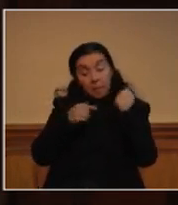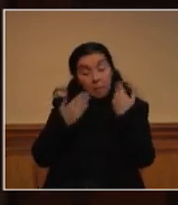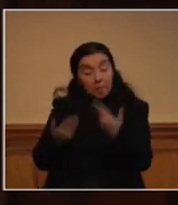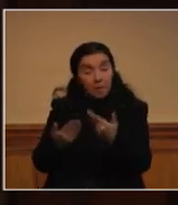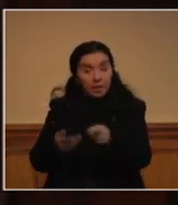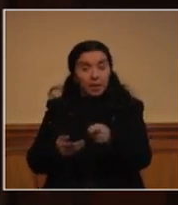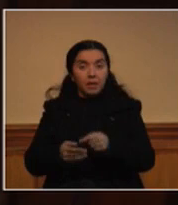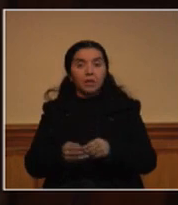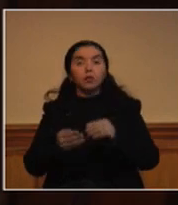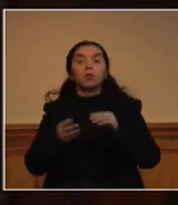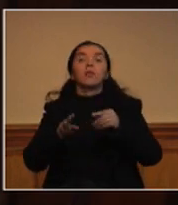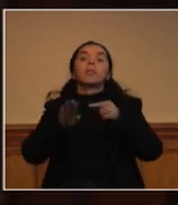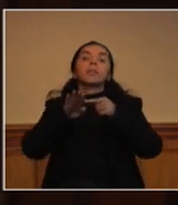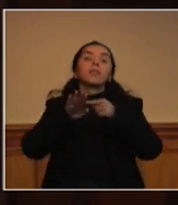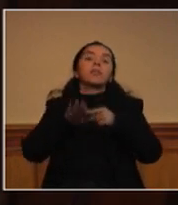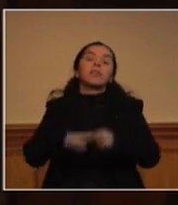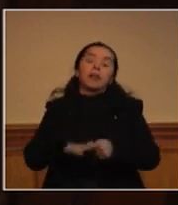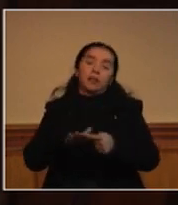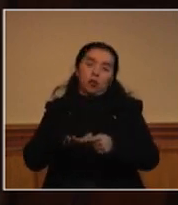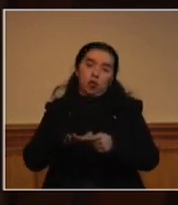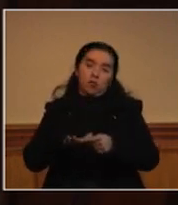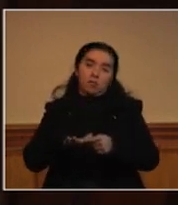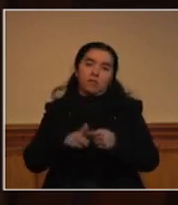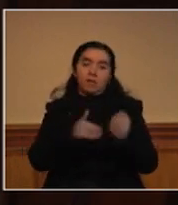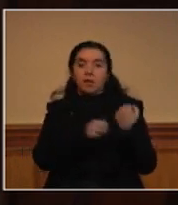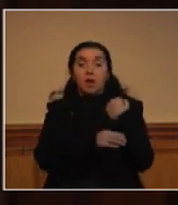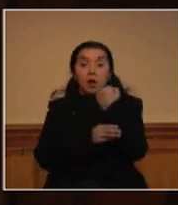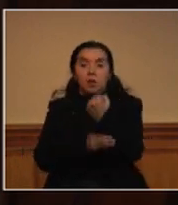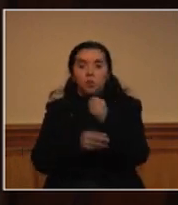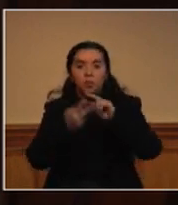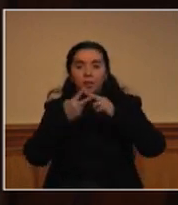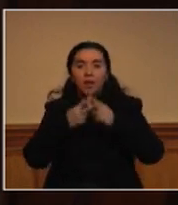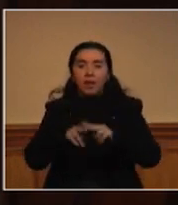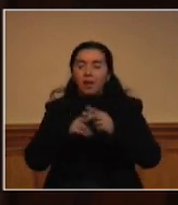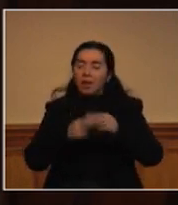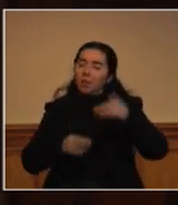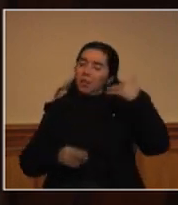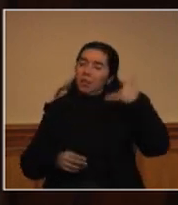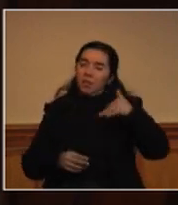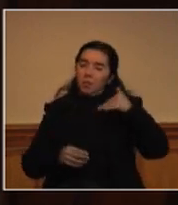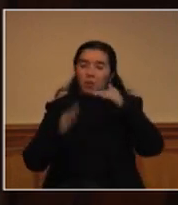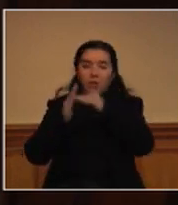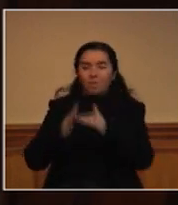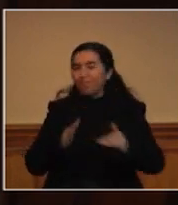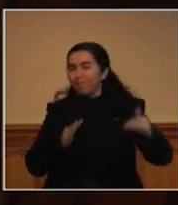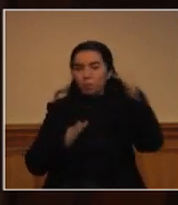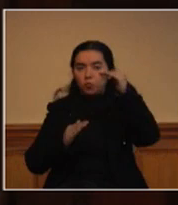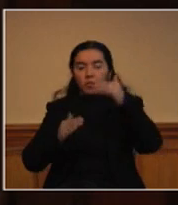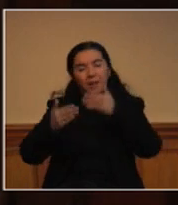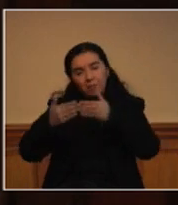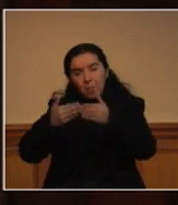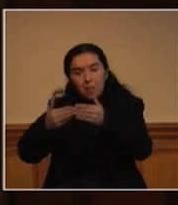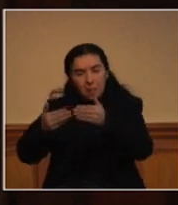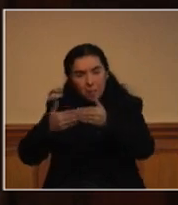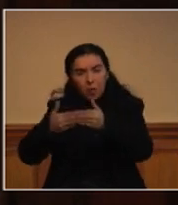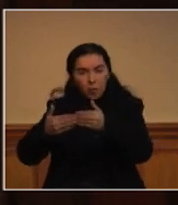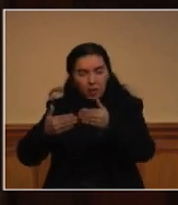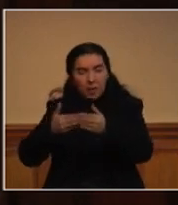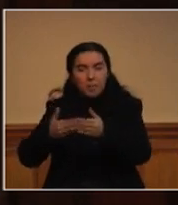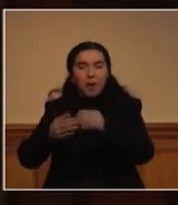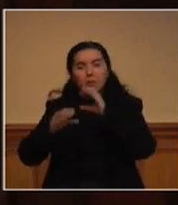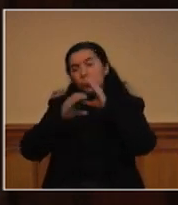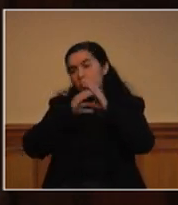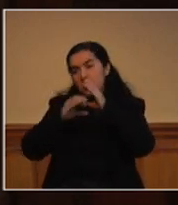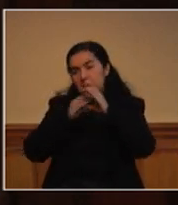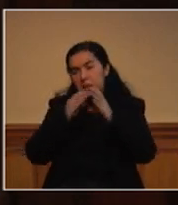ocasiones, la tecnología va a ser una herramienta fundamental para poder superar barreras como la